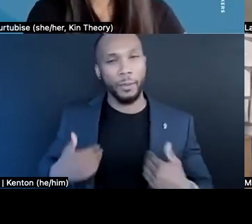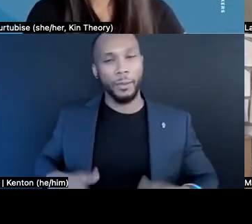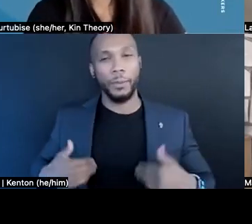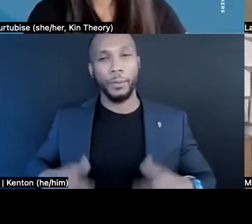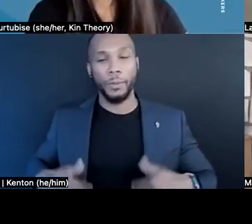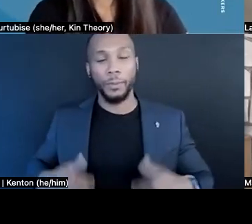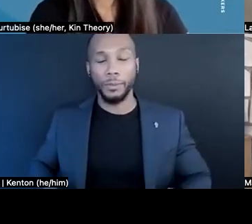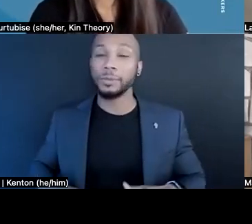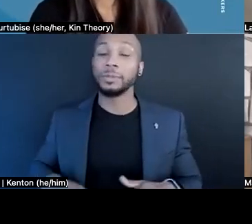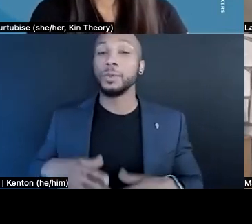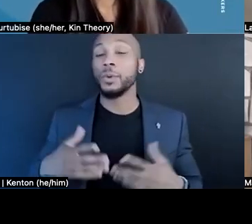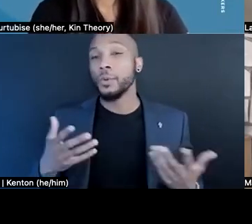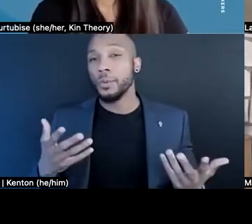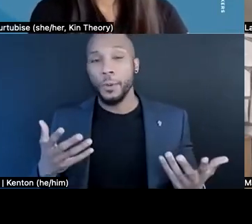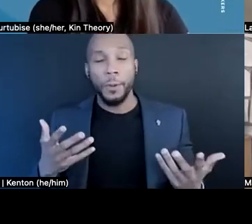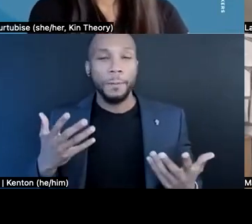para poder como